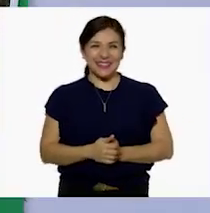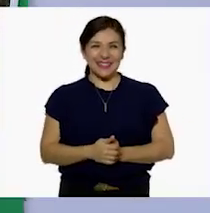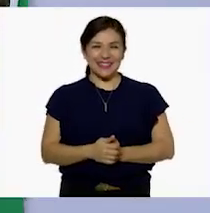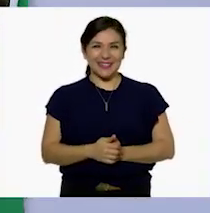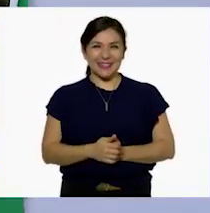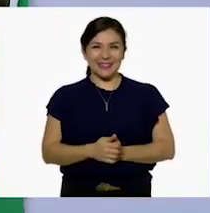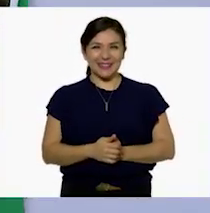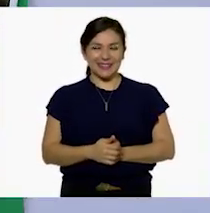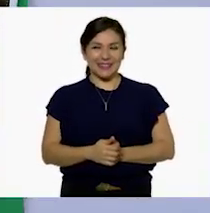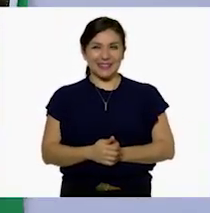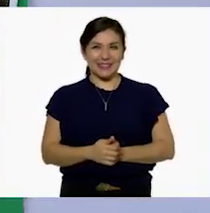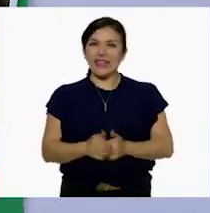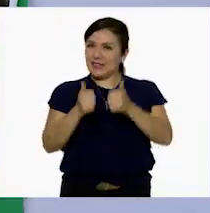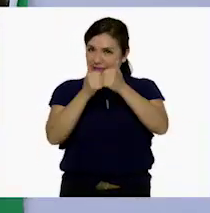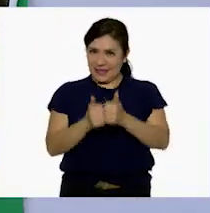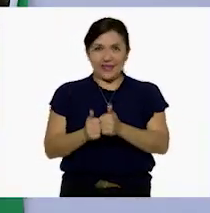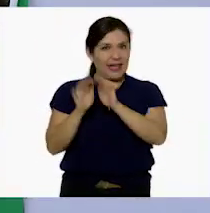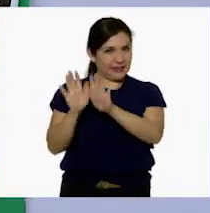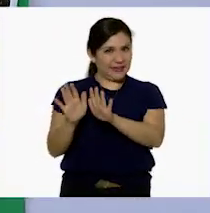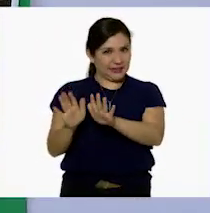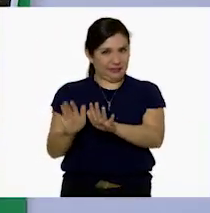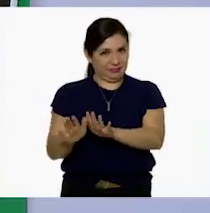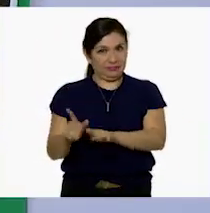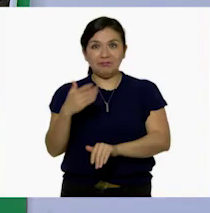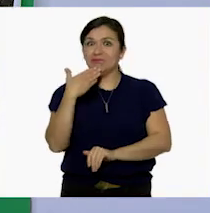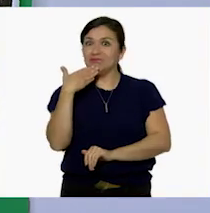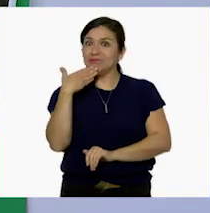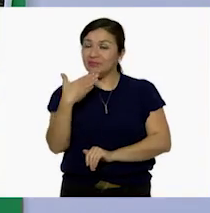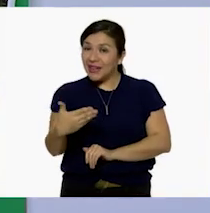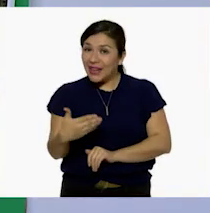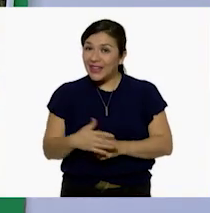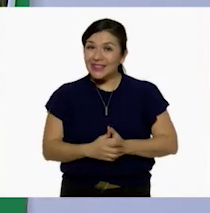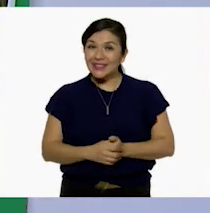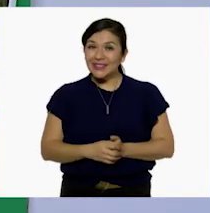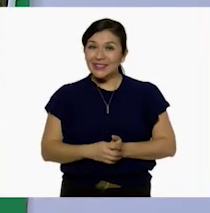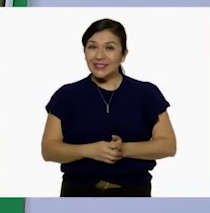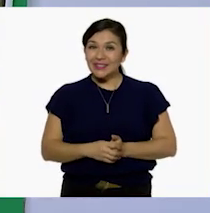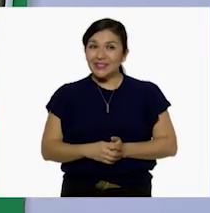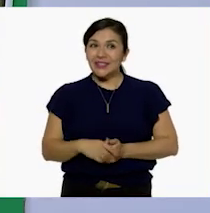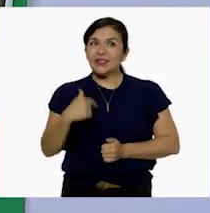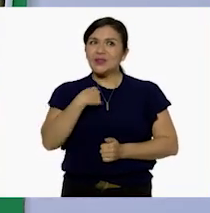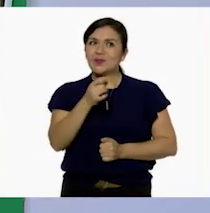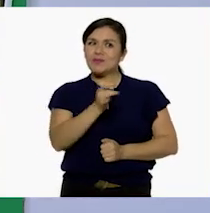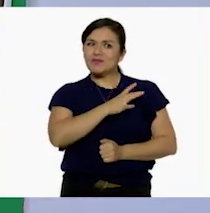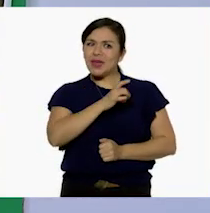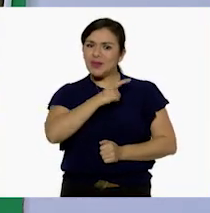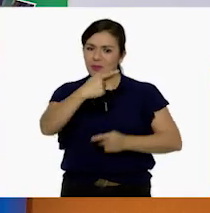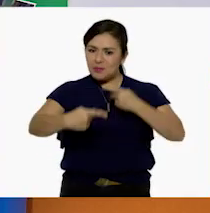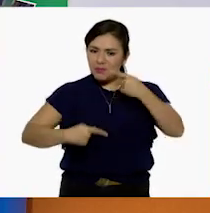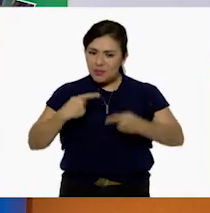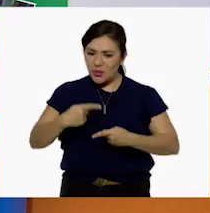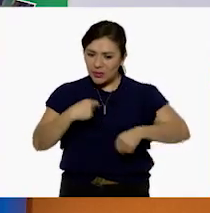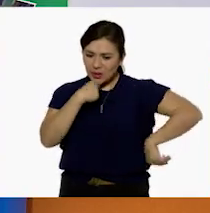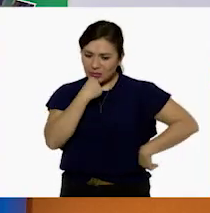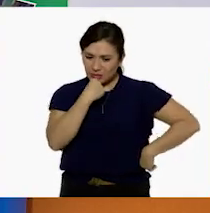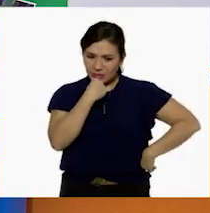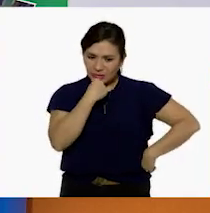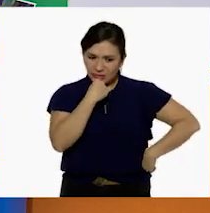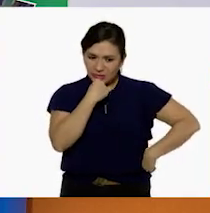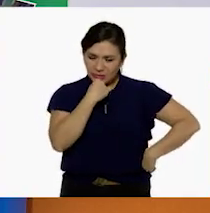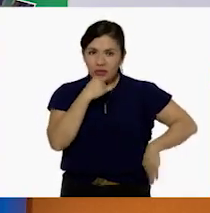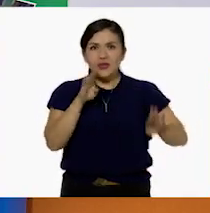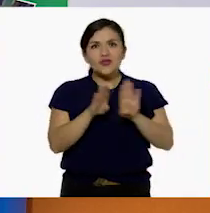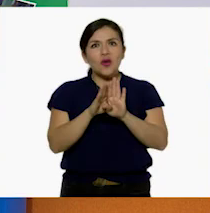Ah, no, nos quedamos aquí. Ahí te quedas. Ay, muy bien. Esta, tipo. Tenía yo mucho miedo de esta pregunta, porque es la del